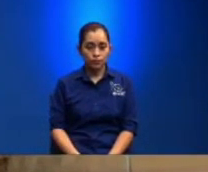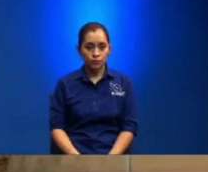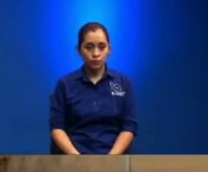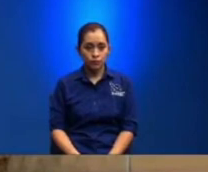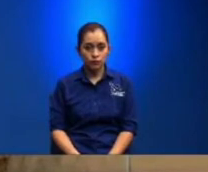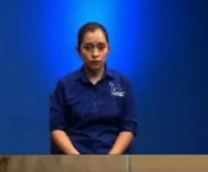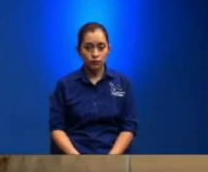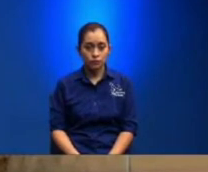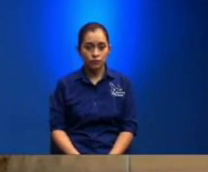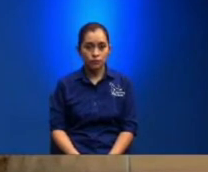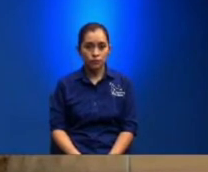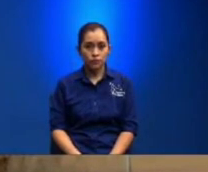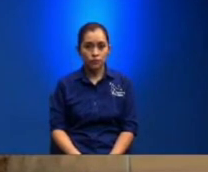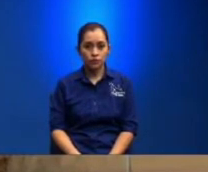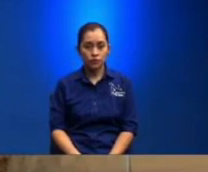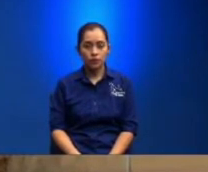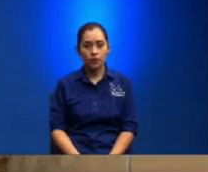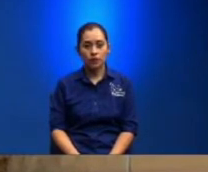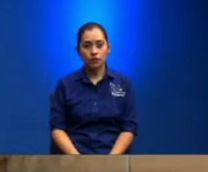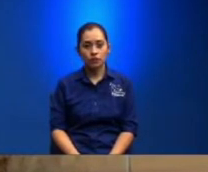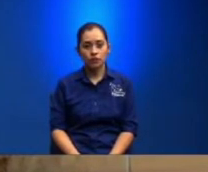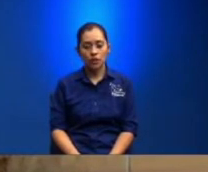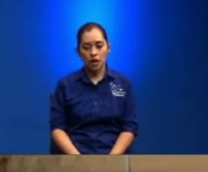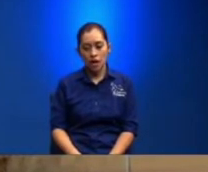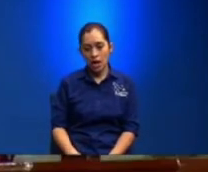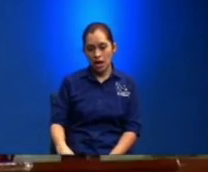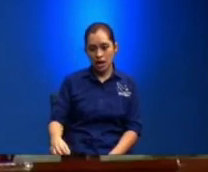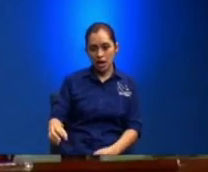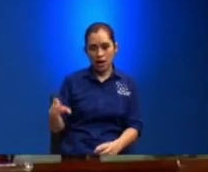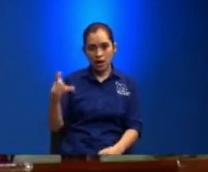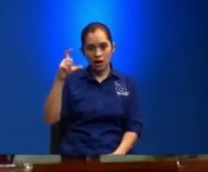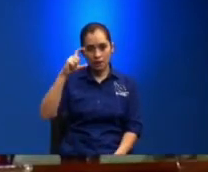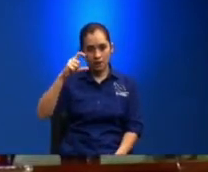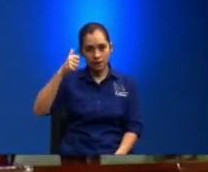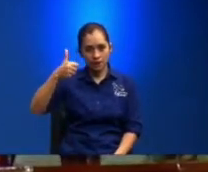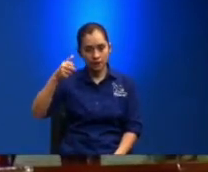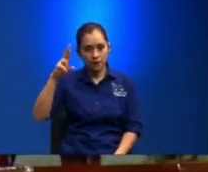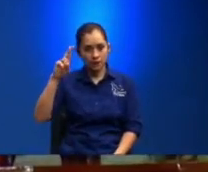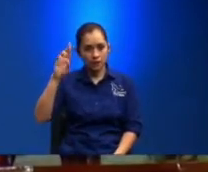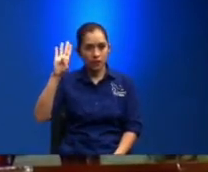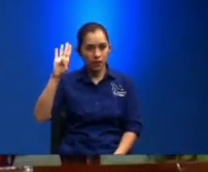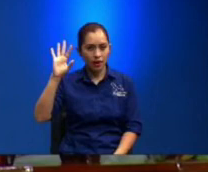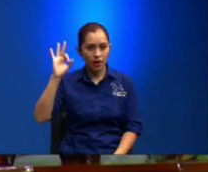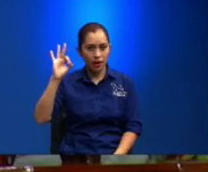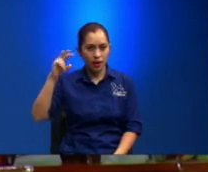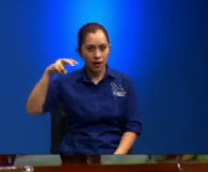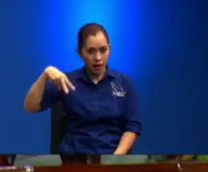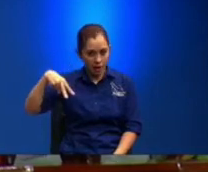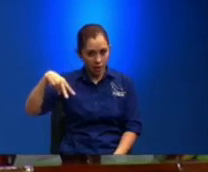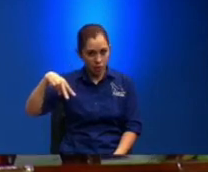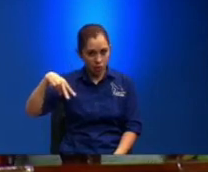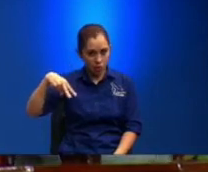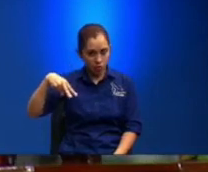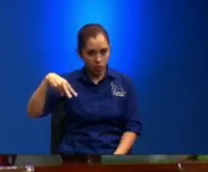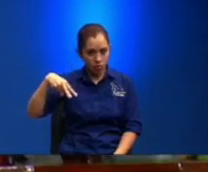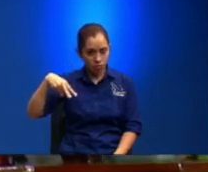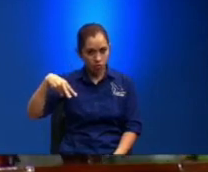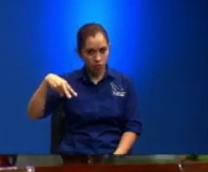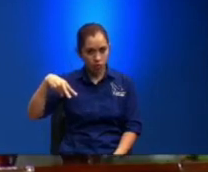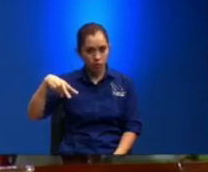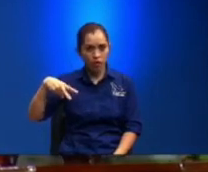qué razón porque el carbón que fue rescatado del incendio se llama